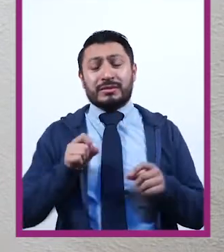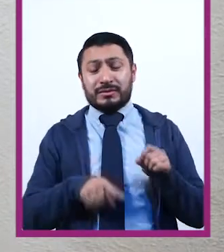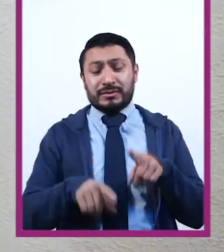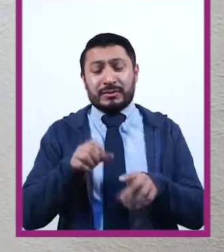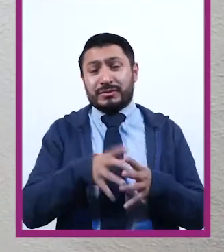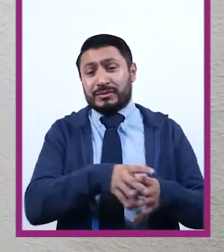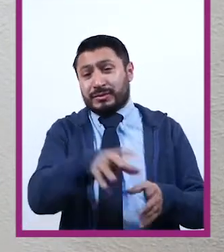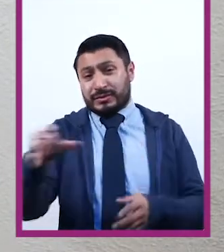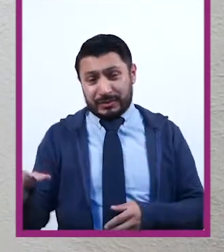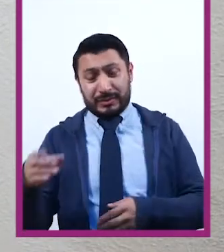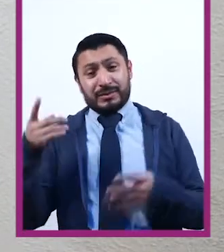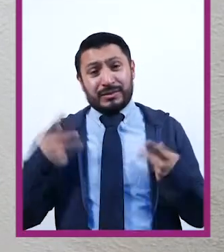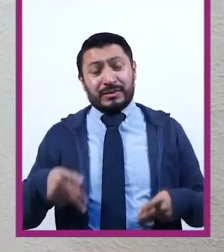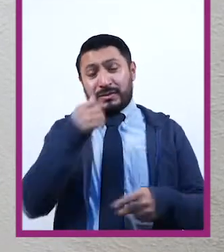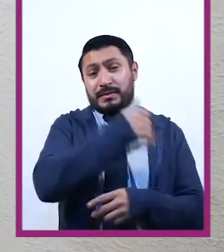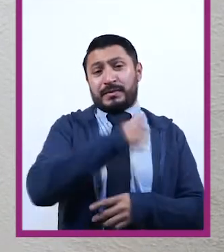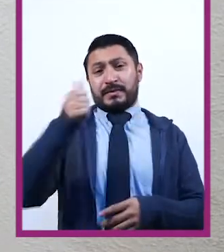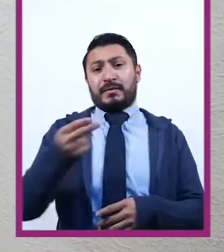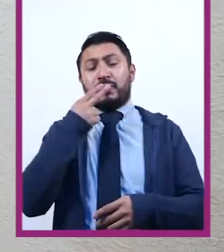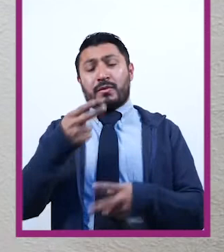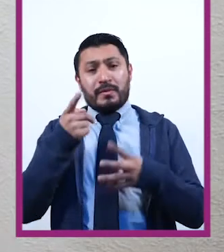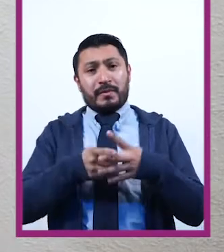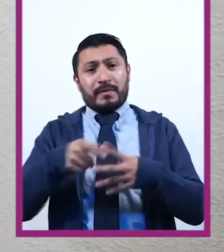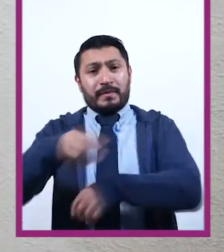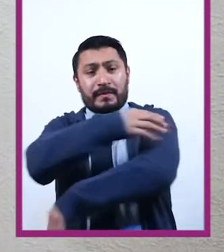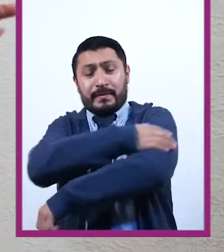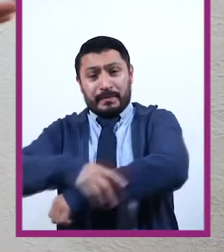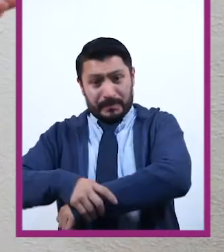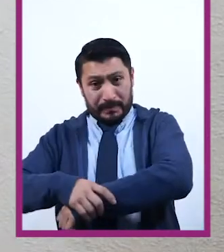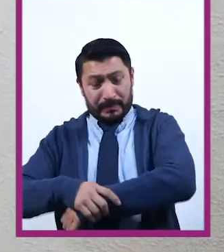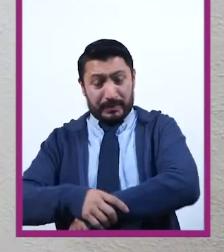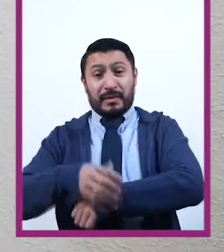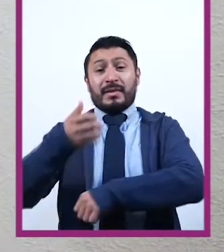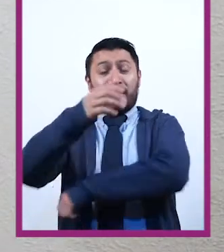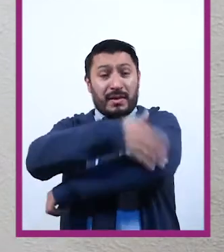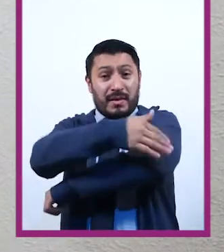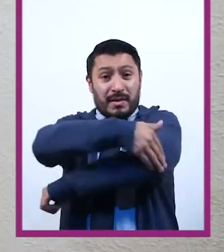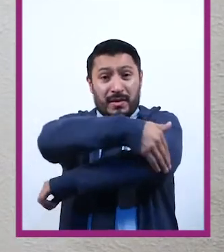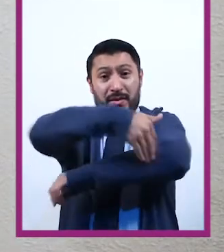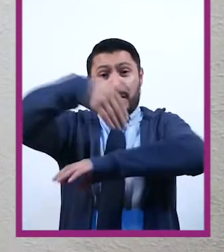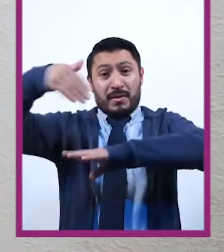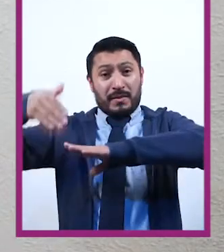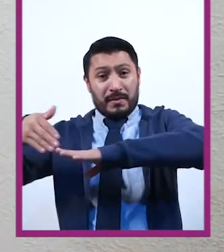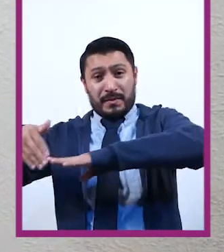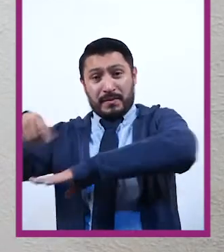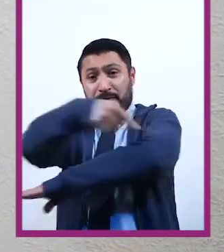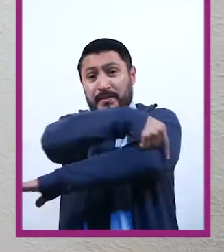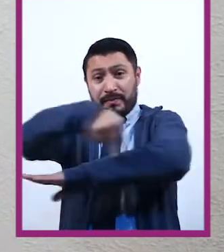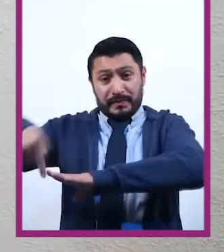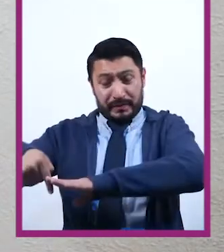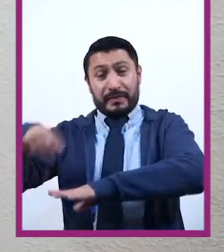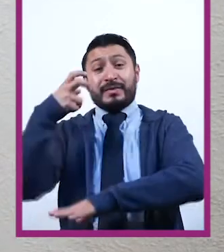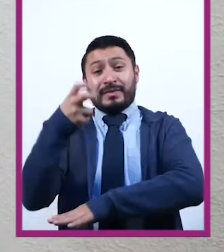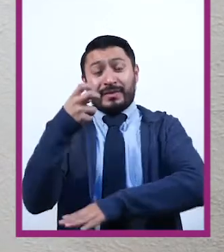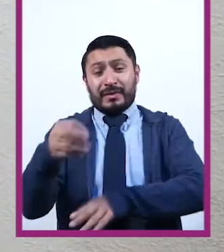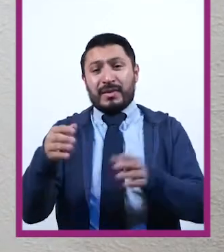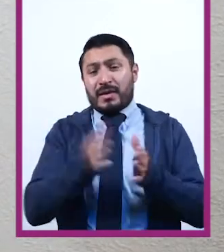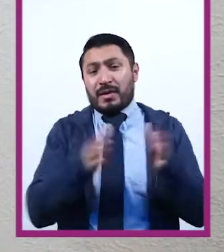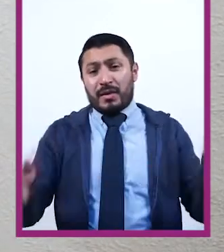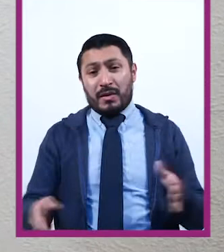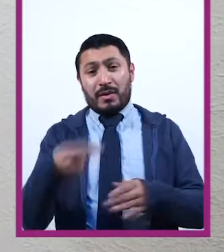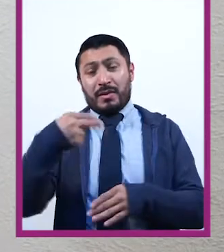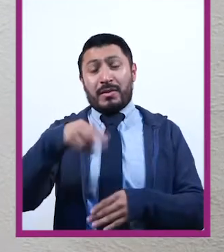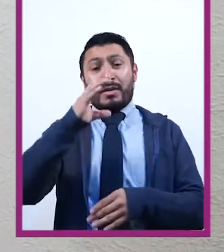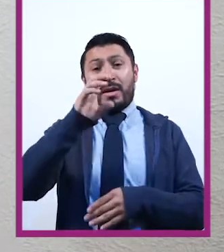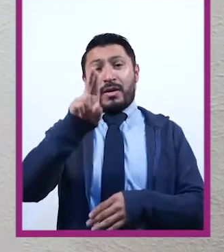debían cultivar, cada agricultor usaron como medida su brazo, a partir del codo y hasta la punta de sus dedos. A dicha distancia